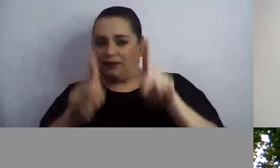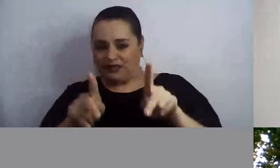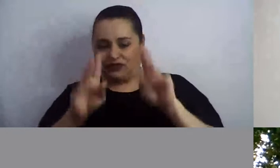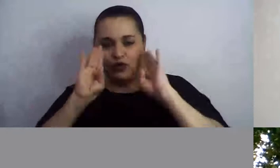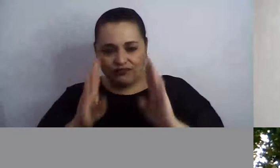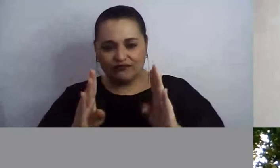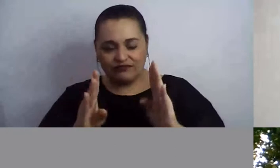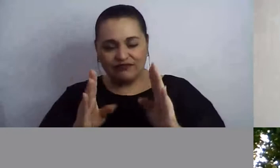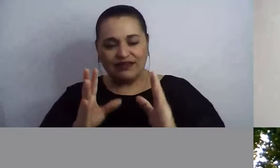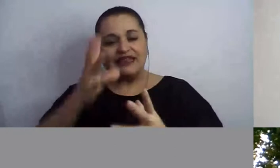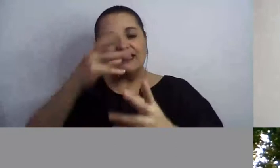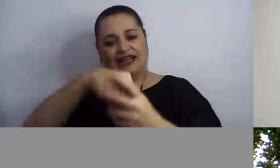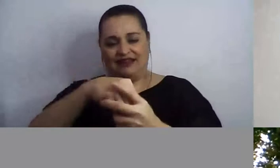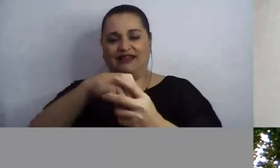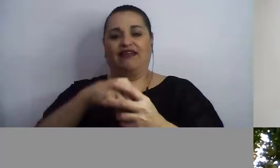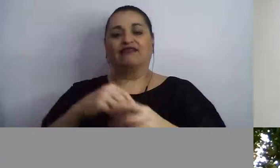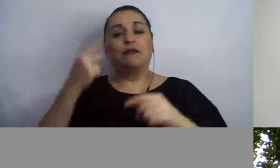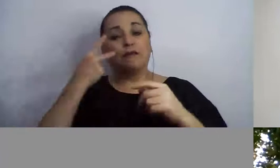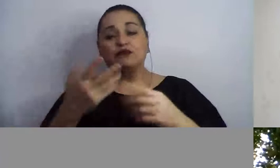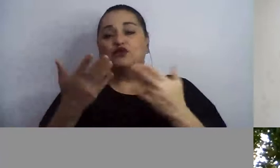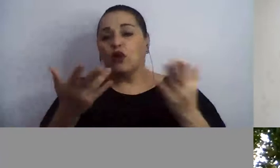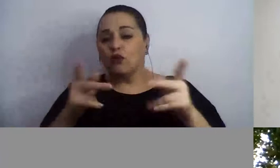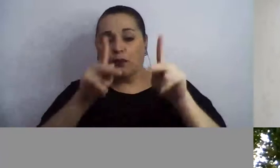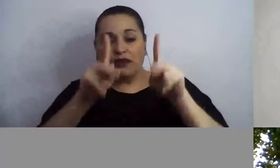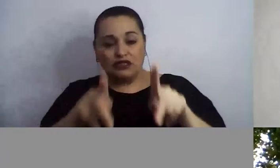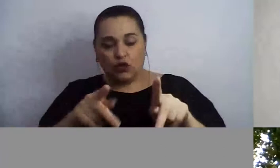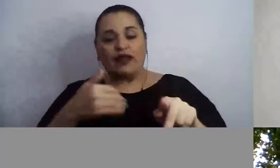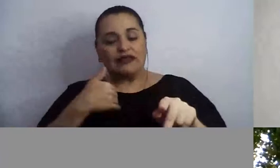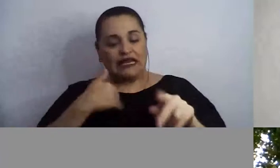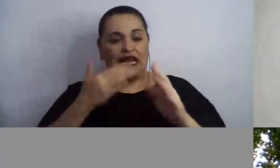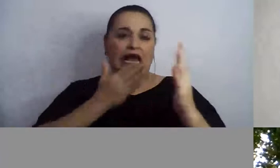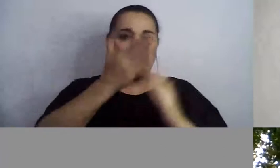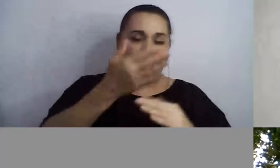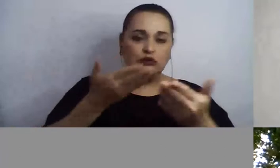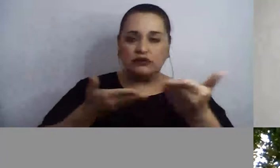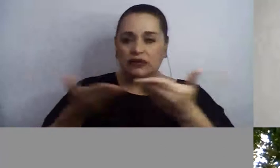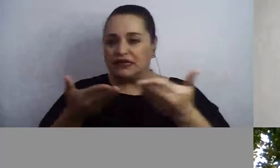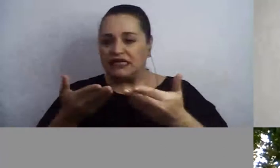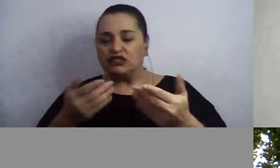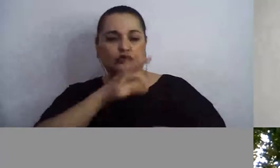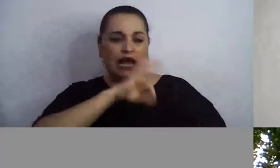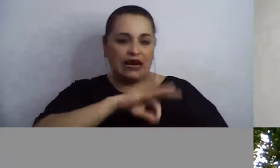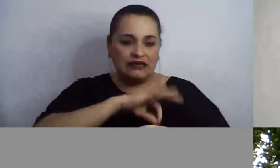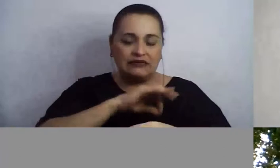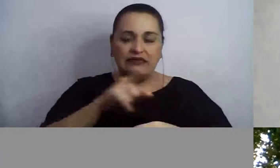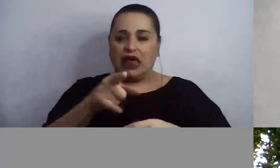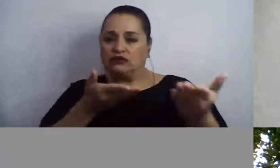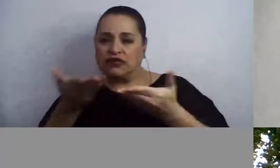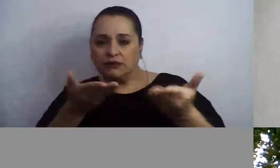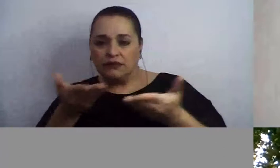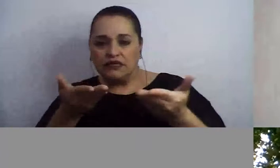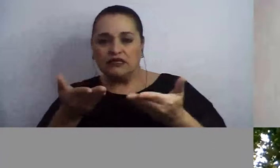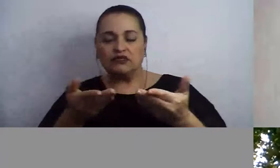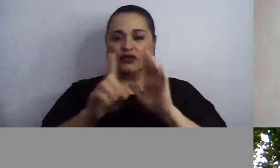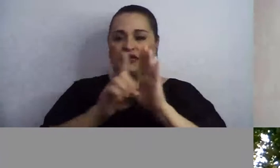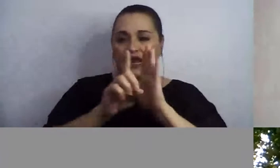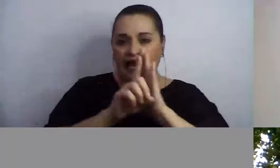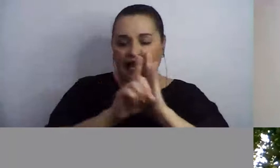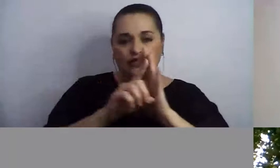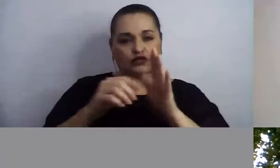integralidad. Entonces vemos cómo esta persona tiene o no tiene acceso a servicios cómo están siendo o no garantizados esos derechos